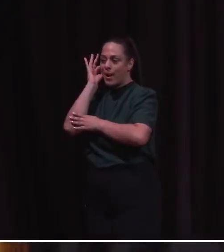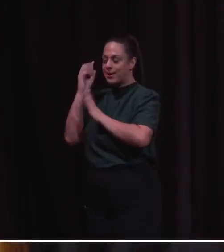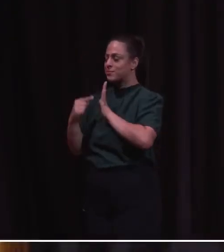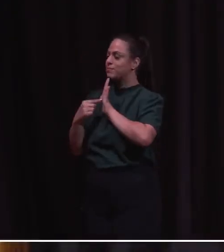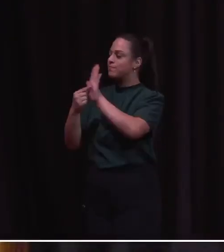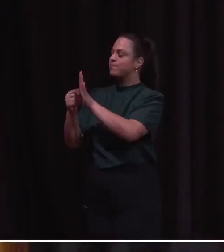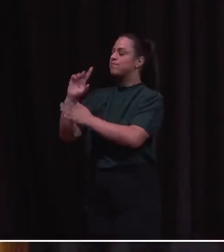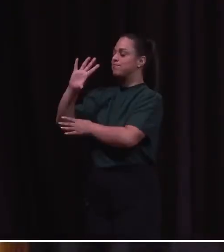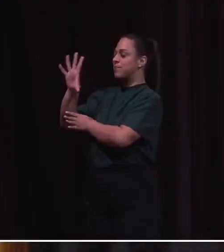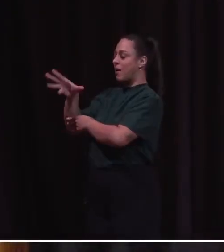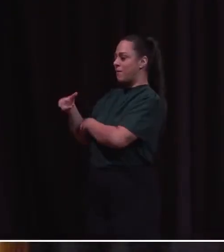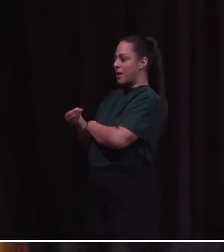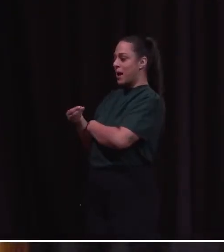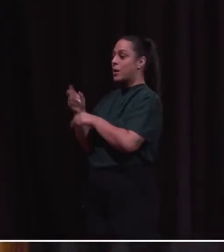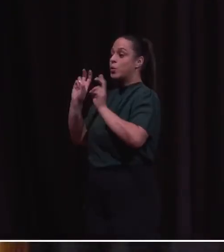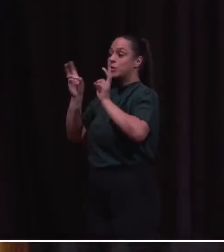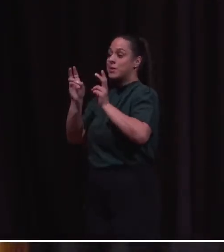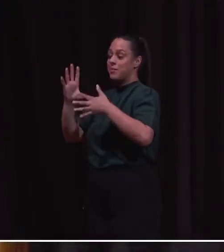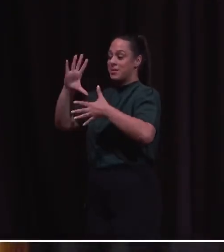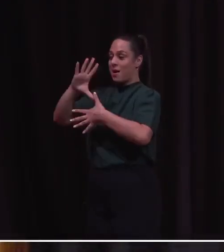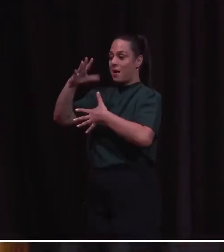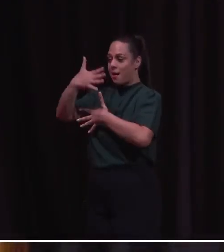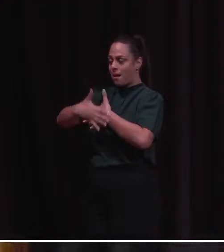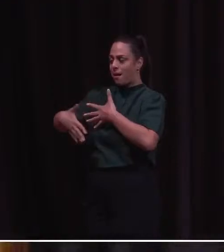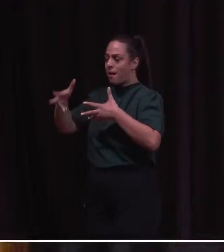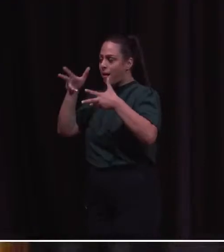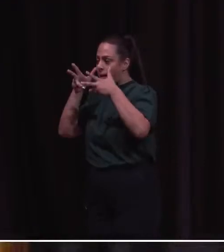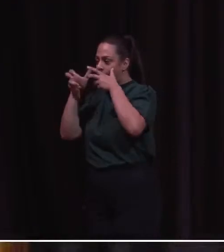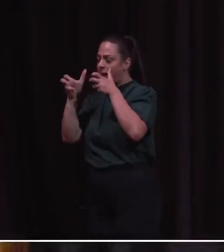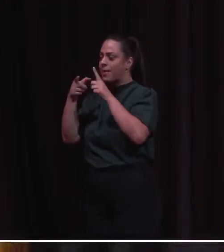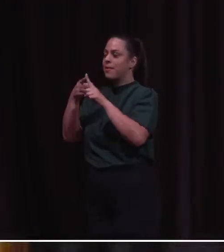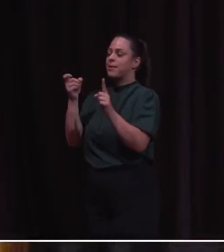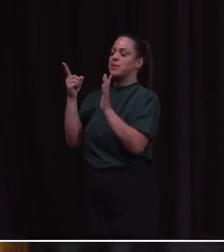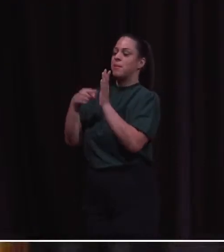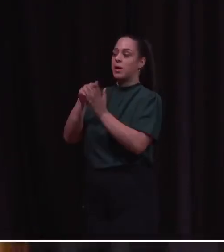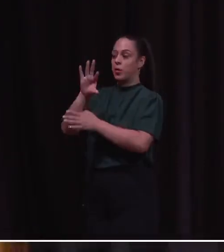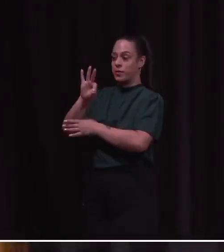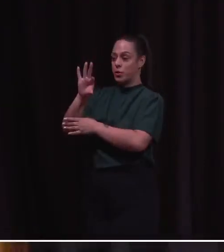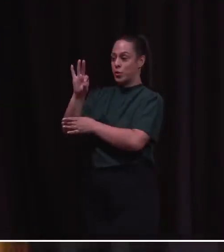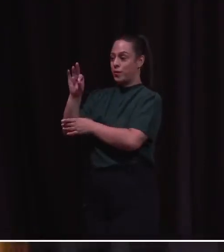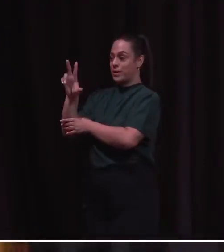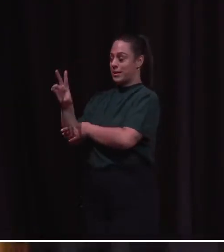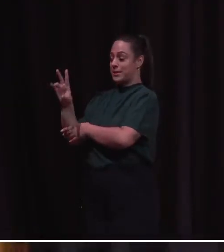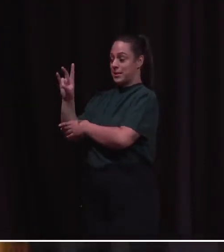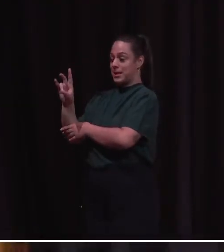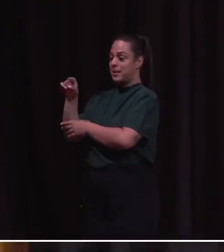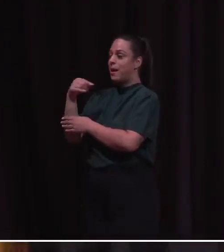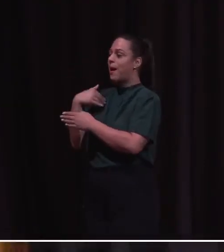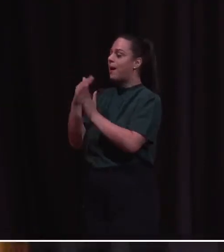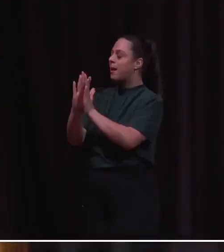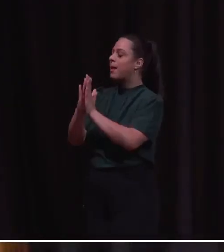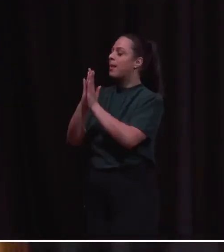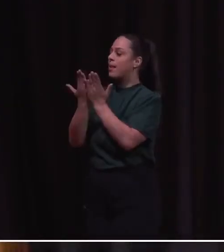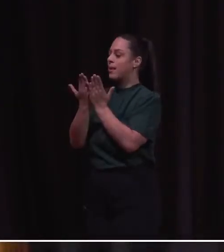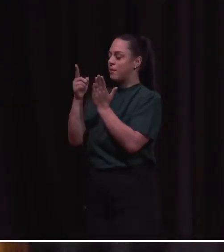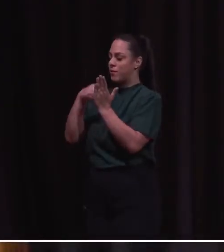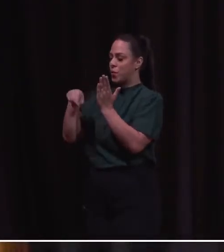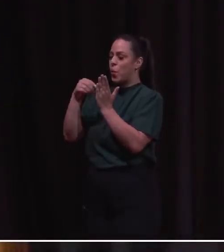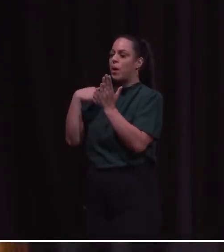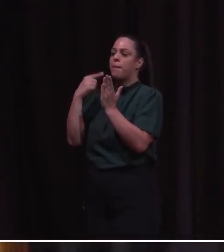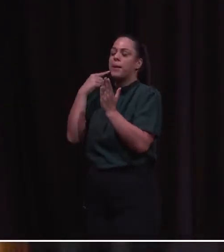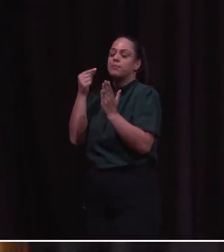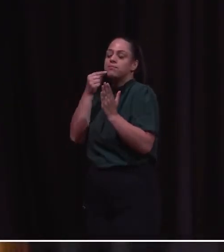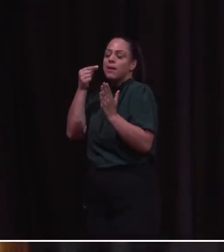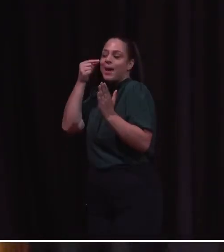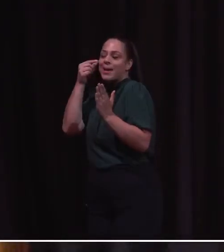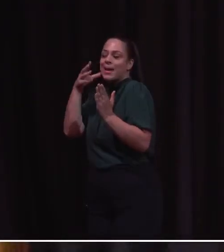los discursos de género occidentales, de 1997, ganó el premio al libro distinguido en la sección de género y